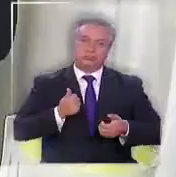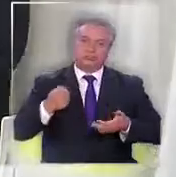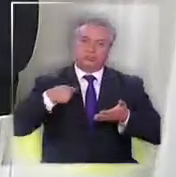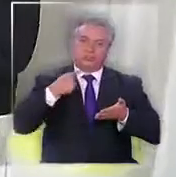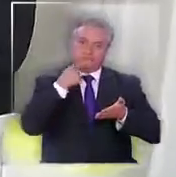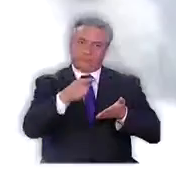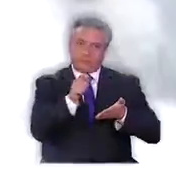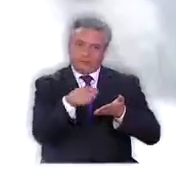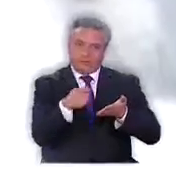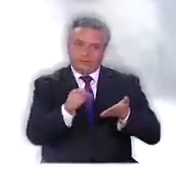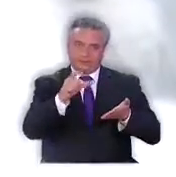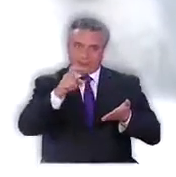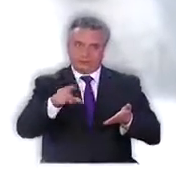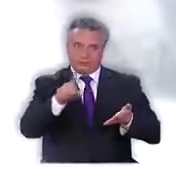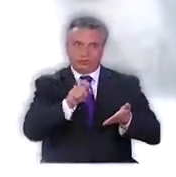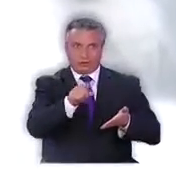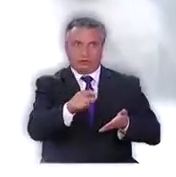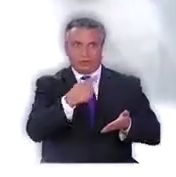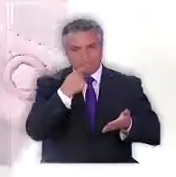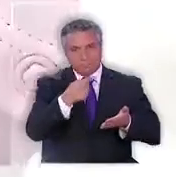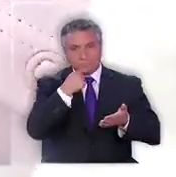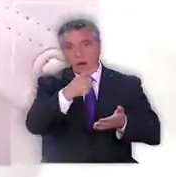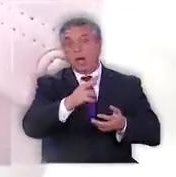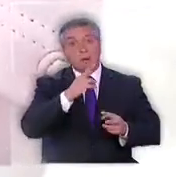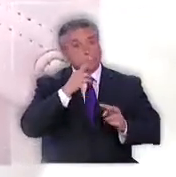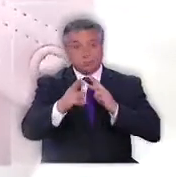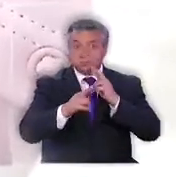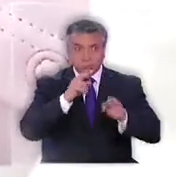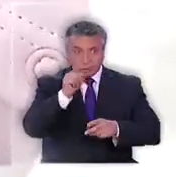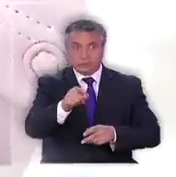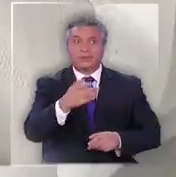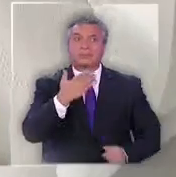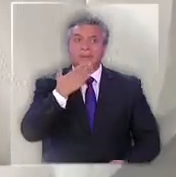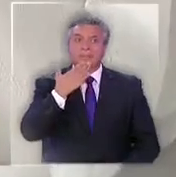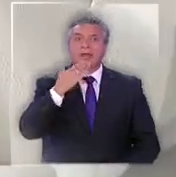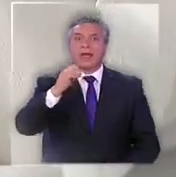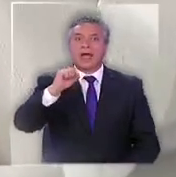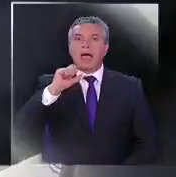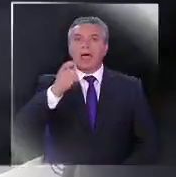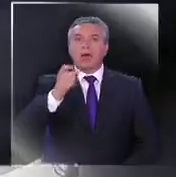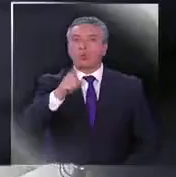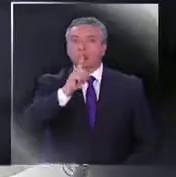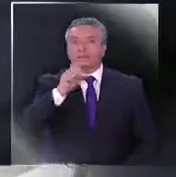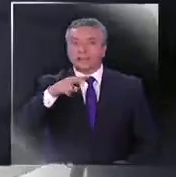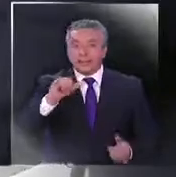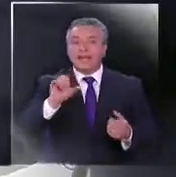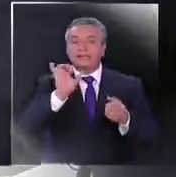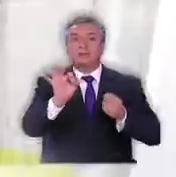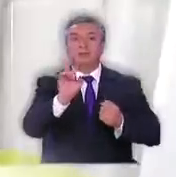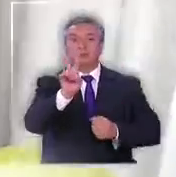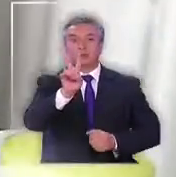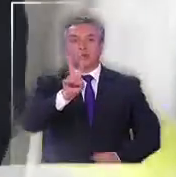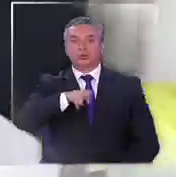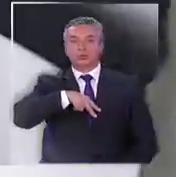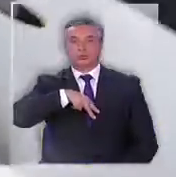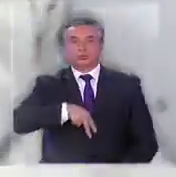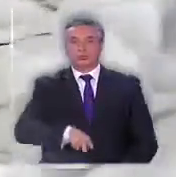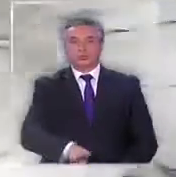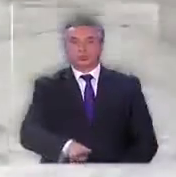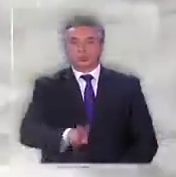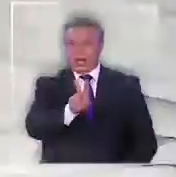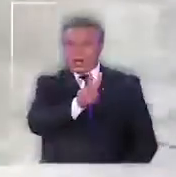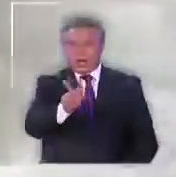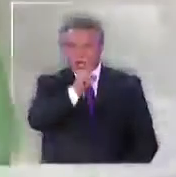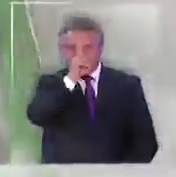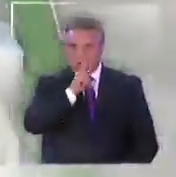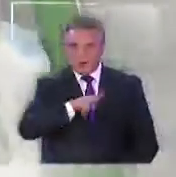de censista. Carolina respondió por ella, igual que por Agustina y Matías, los gemelos, sus hijos que acababan de